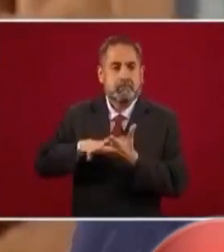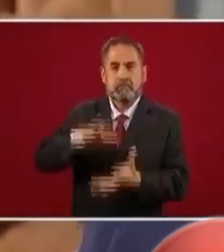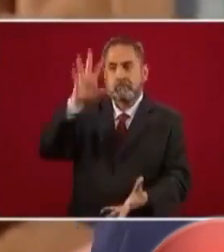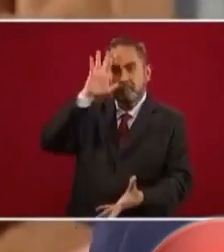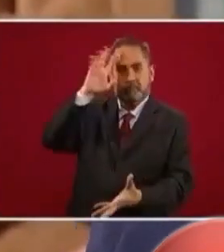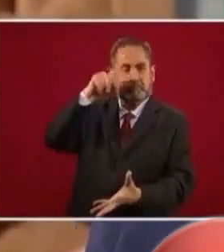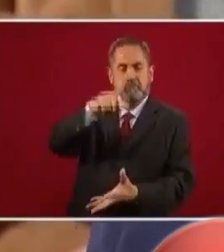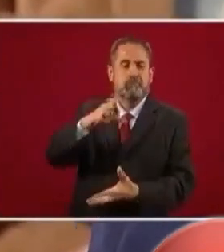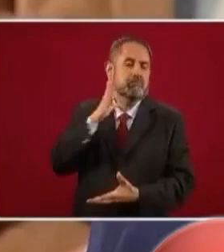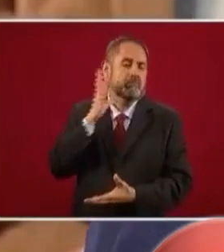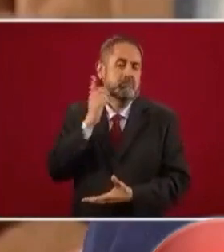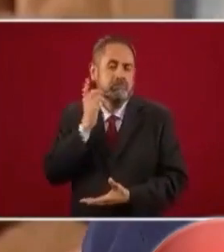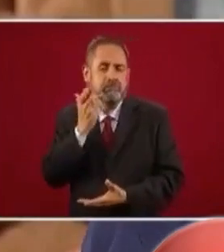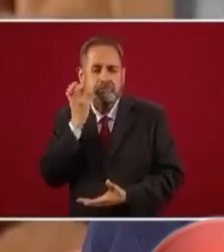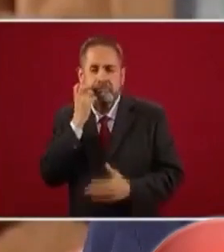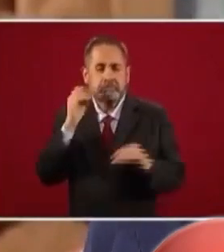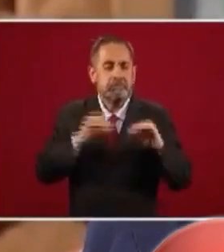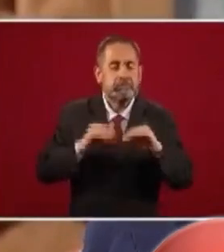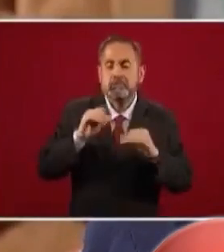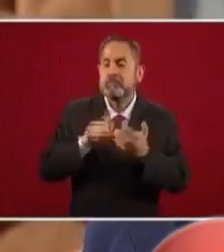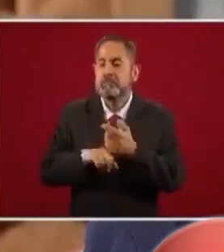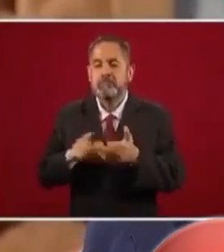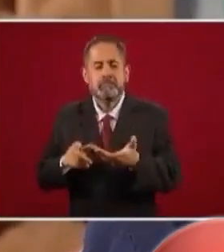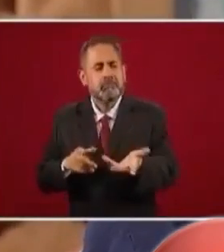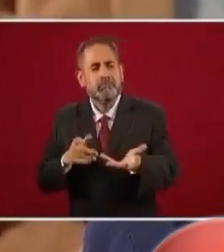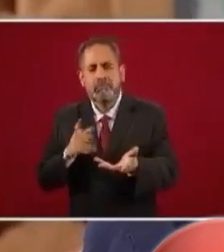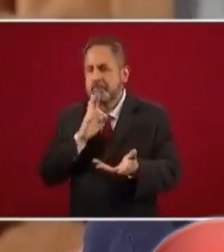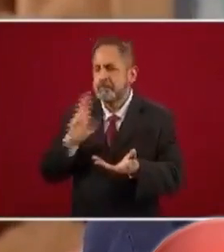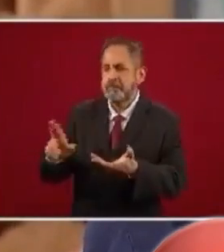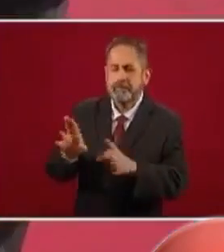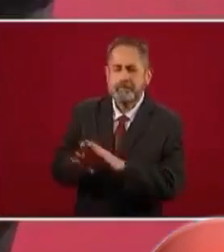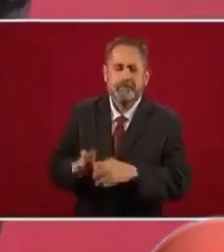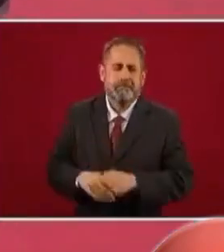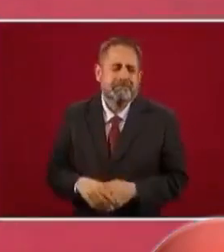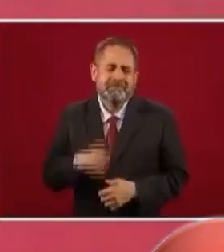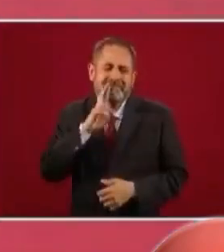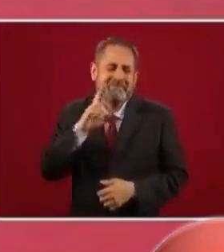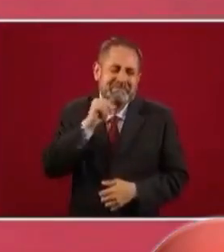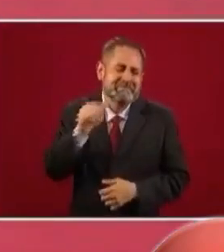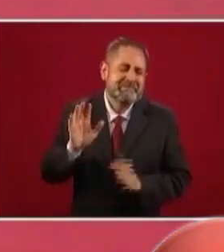sobrerepresentación en la Cámara de Diputados, en el Poder Legislativo. ¿Qué responde a esto, por favor? Nada,